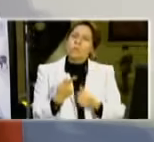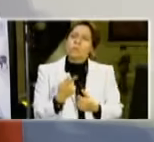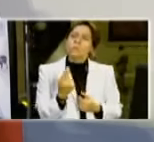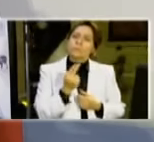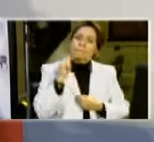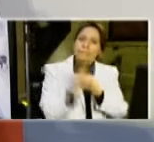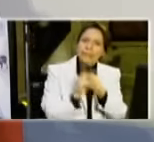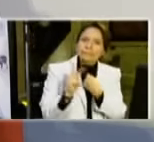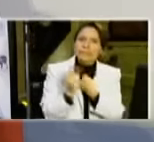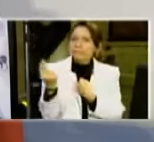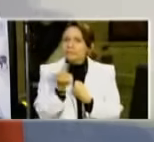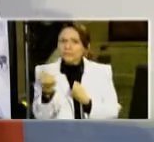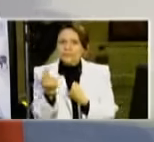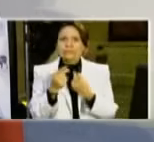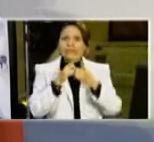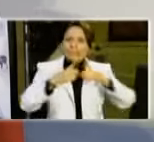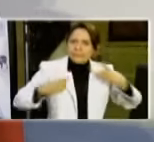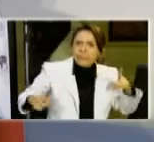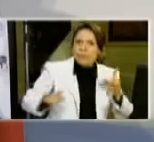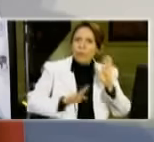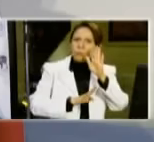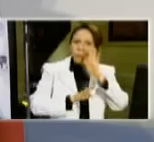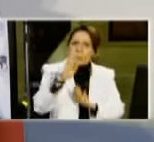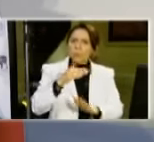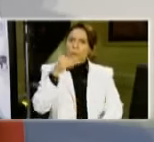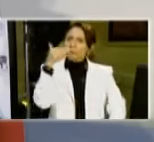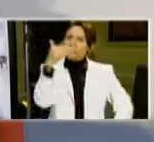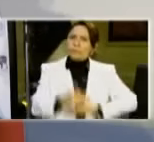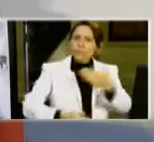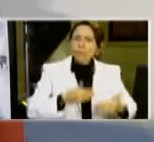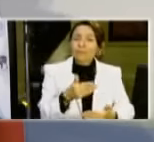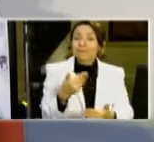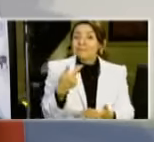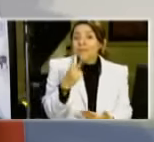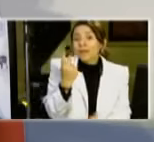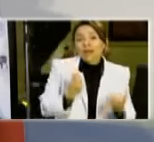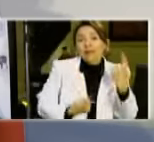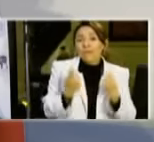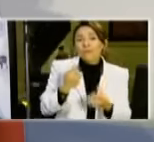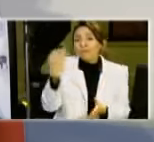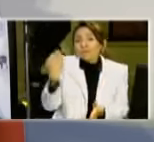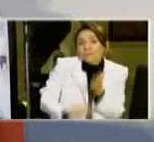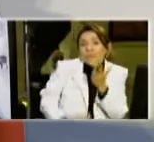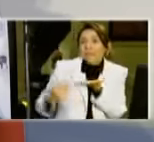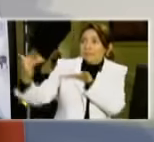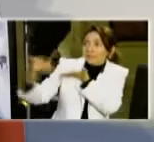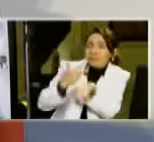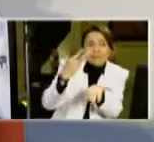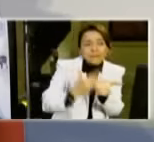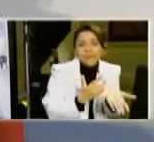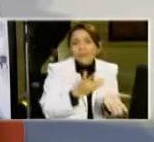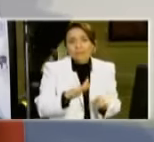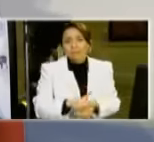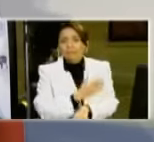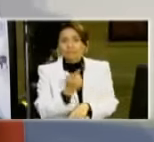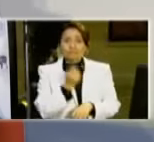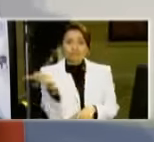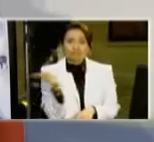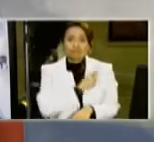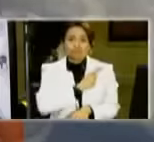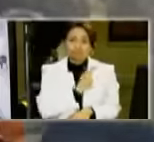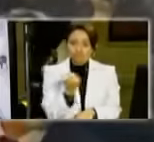la fuerza para influir en él por sí solos, deben buscar hacerlo por medio de las alianzas o de los recursos que le proporciona